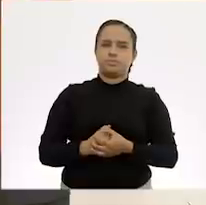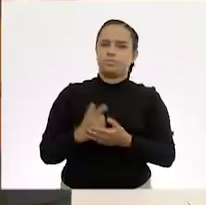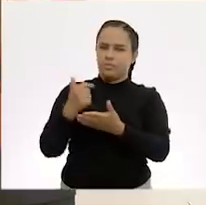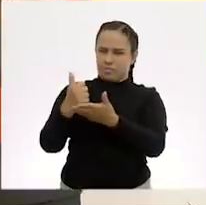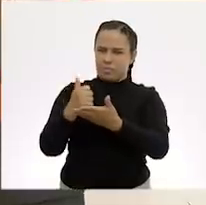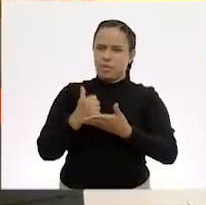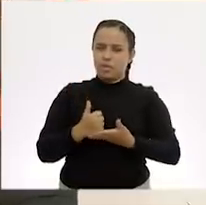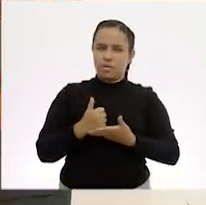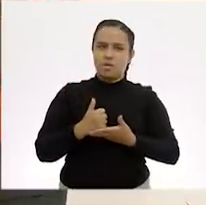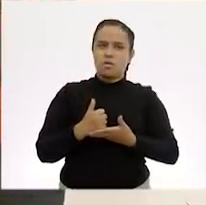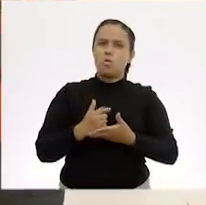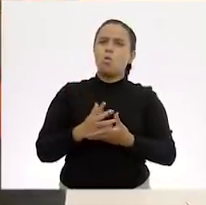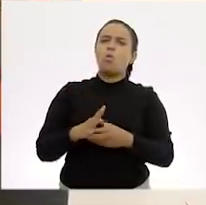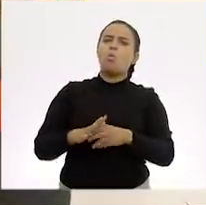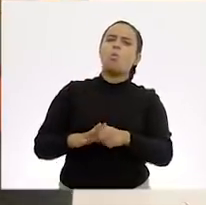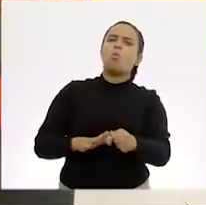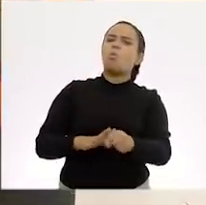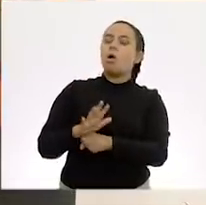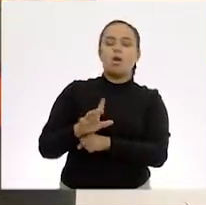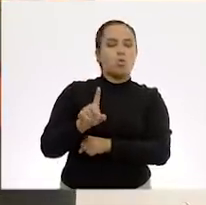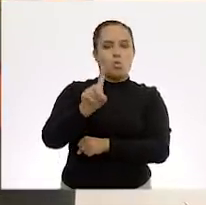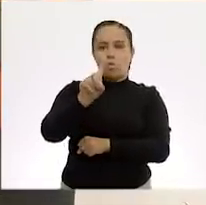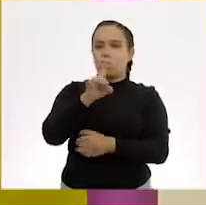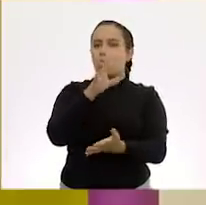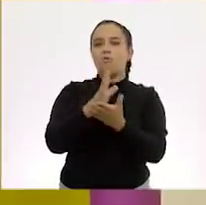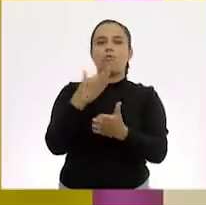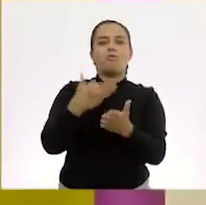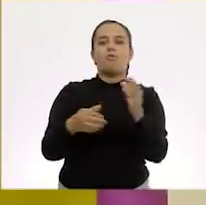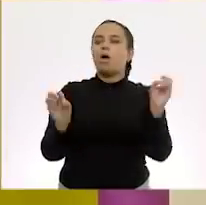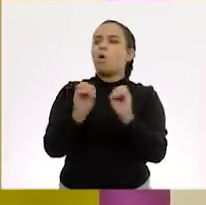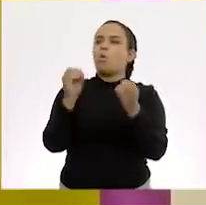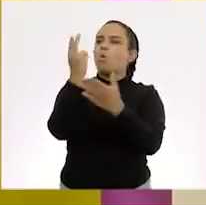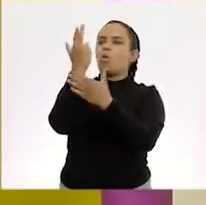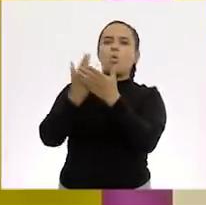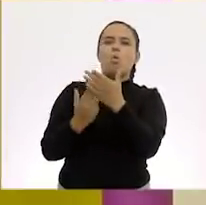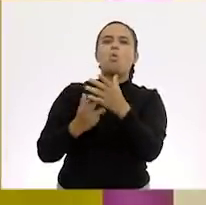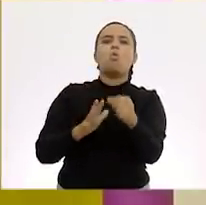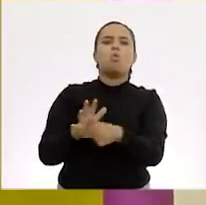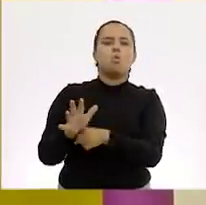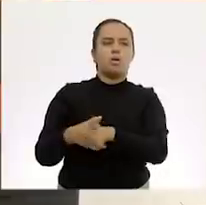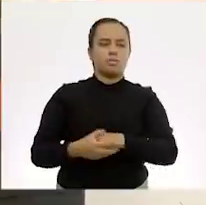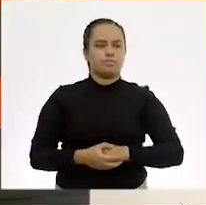ayudas, ¿cuáles son las únicas que no dibujamos o qué nos falta dibujar?